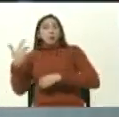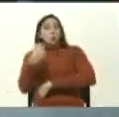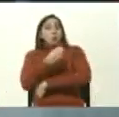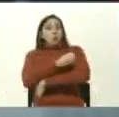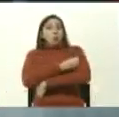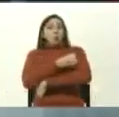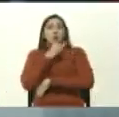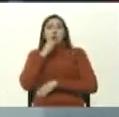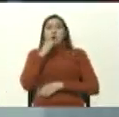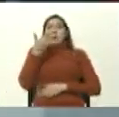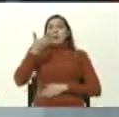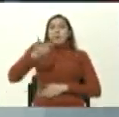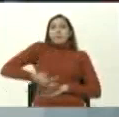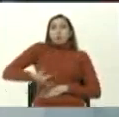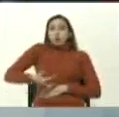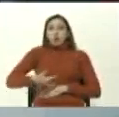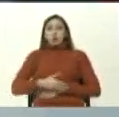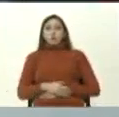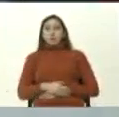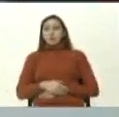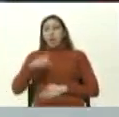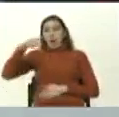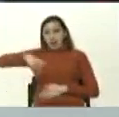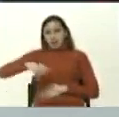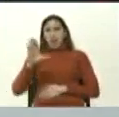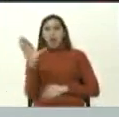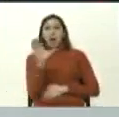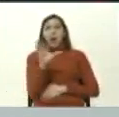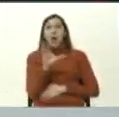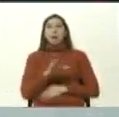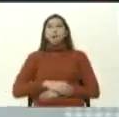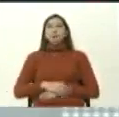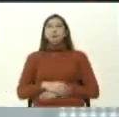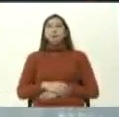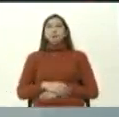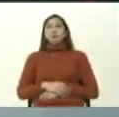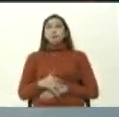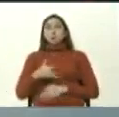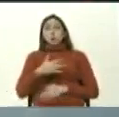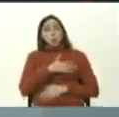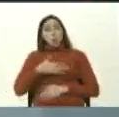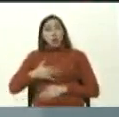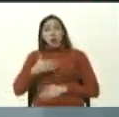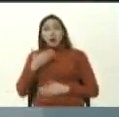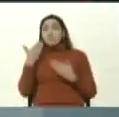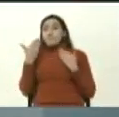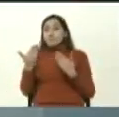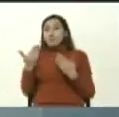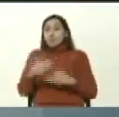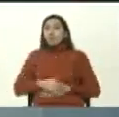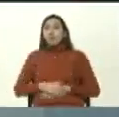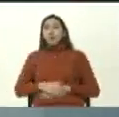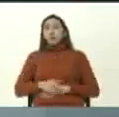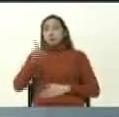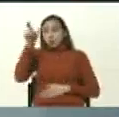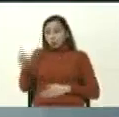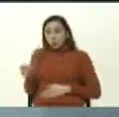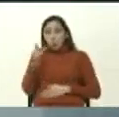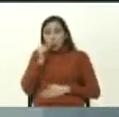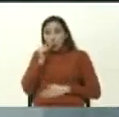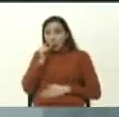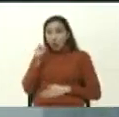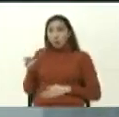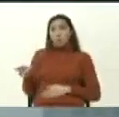vacunación, perdón, en el Distrito Capital. Yo quería pedirle a Fausto Romeo